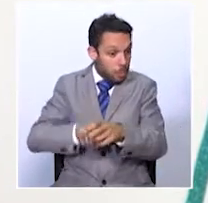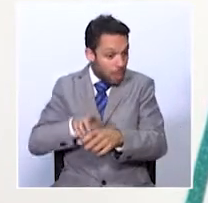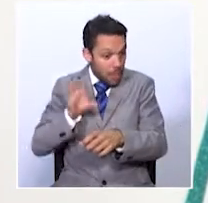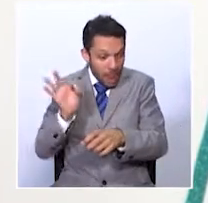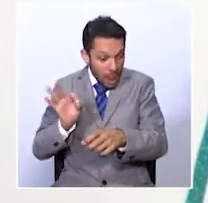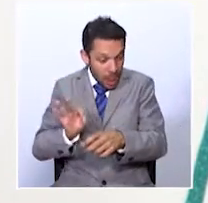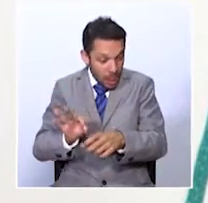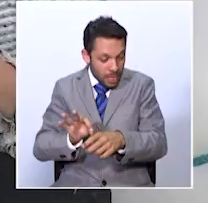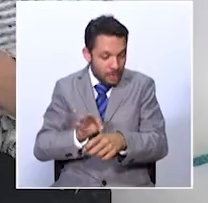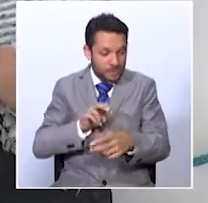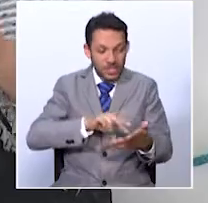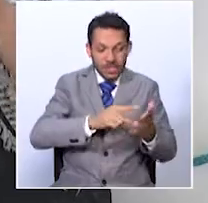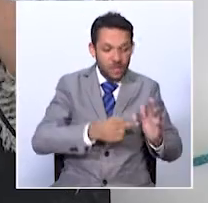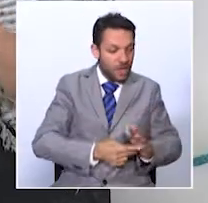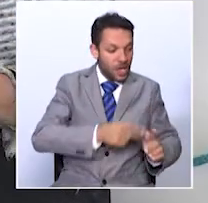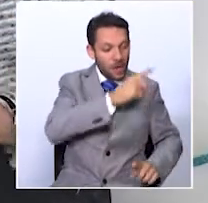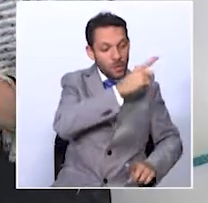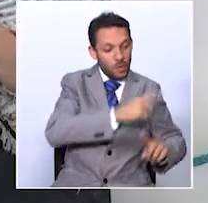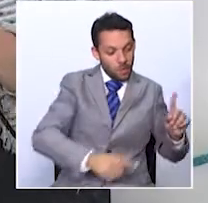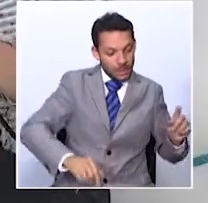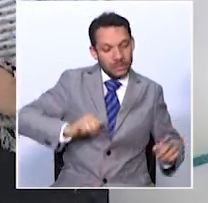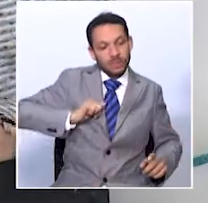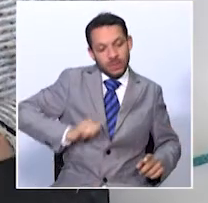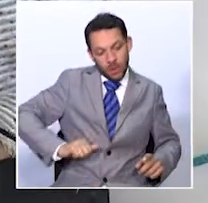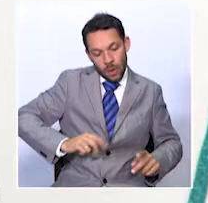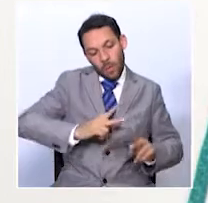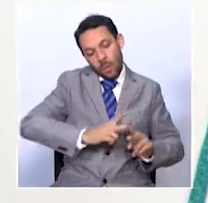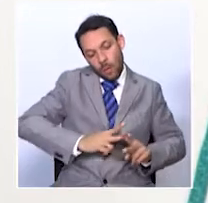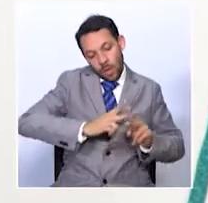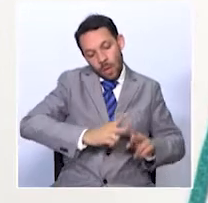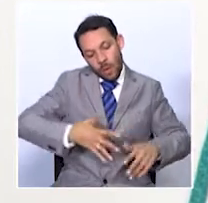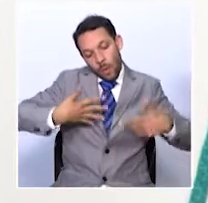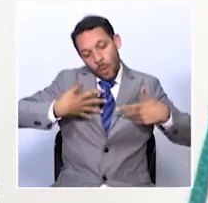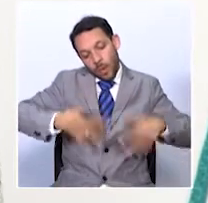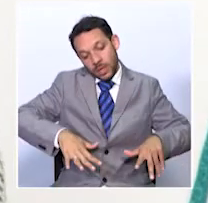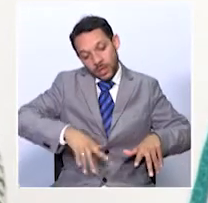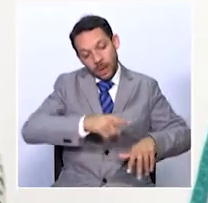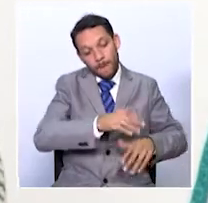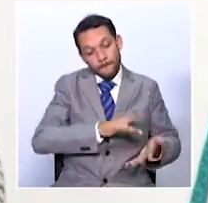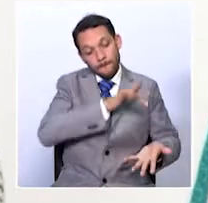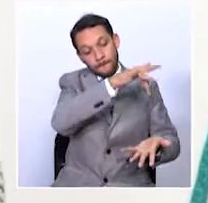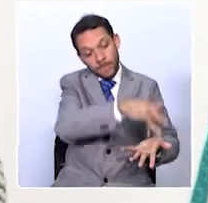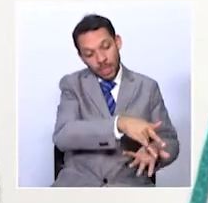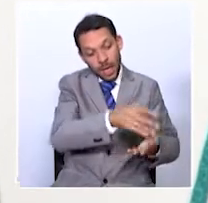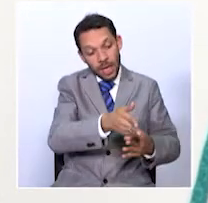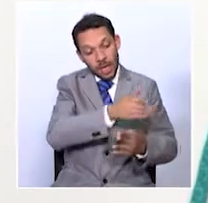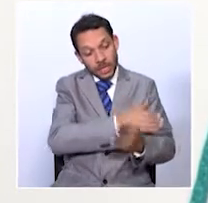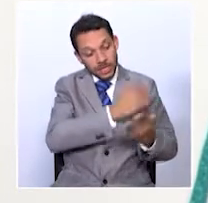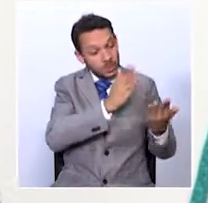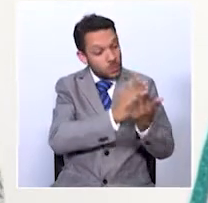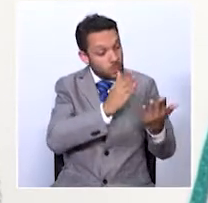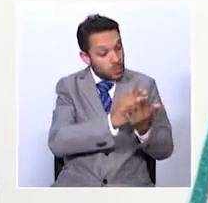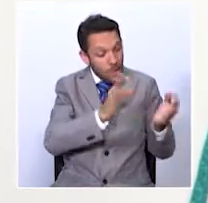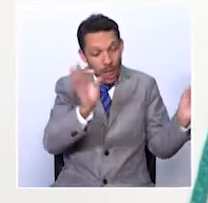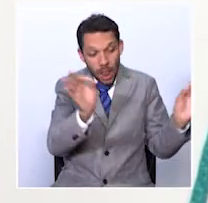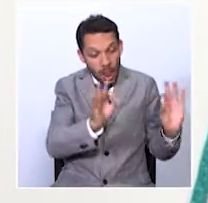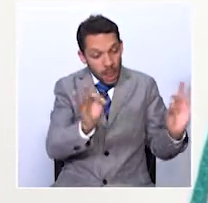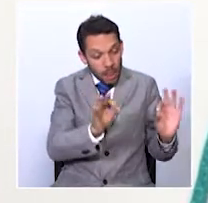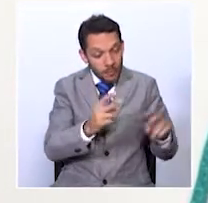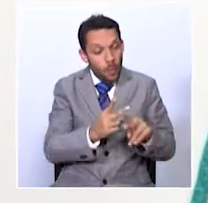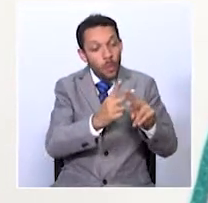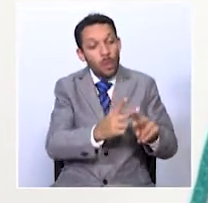Colombia. Entonces, mucho cuidado, no deben ir a donde estas personas que no han estudiado lo suficiente para pertenecer a la